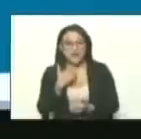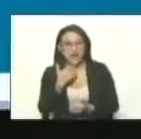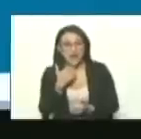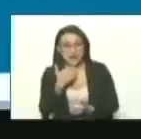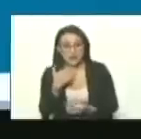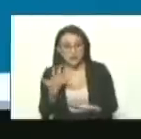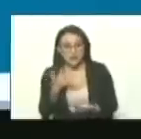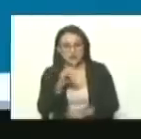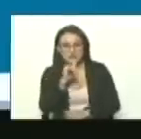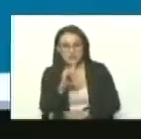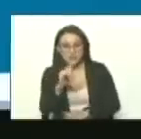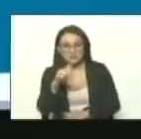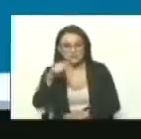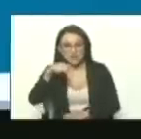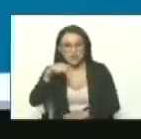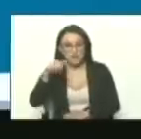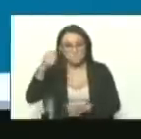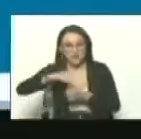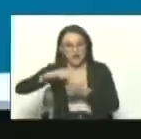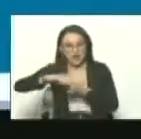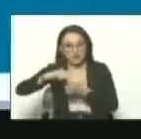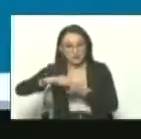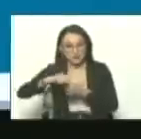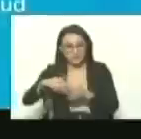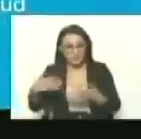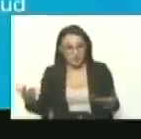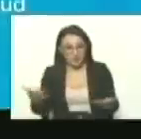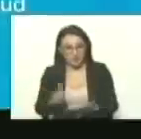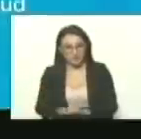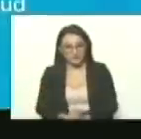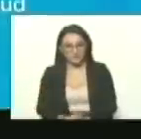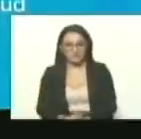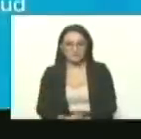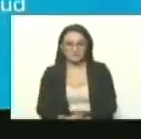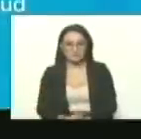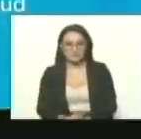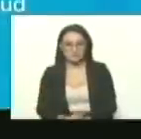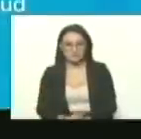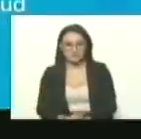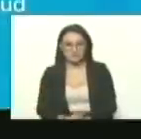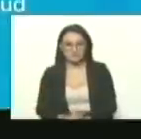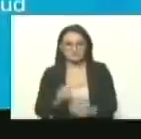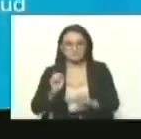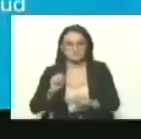es el reporte que me tienes desde Maracaibo? Bueno, mi presidente,